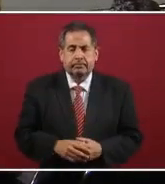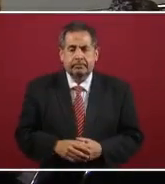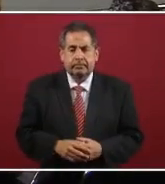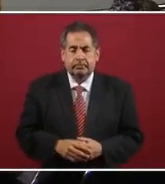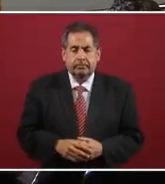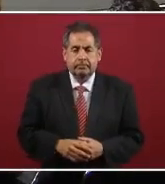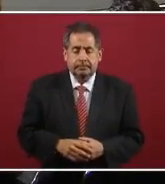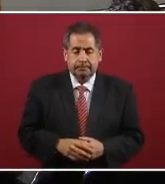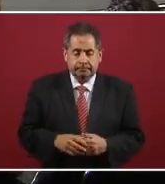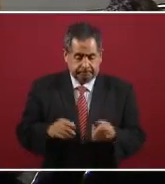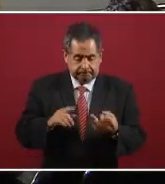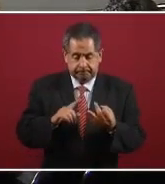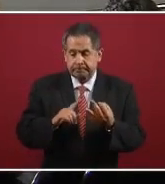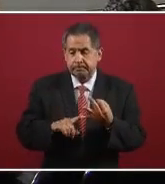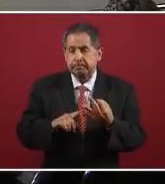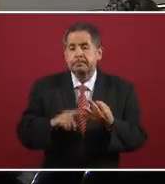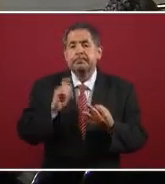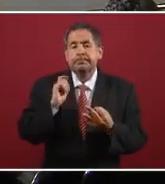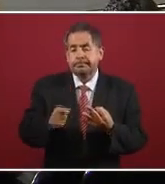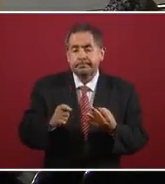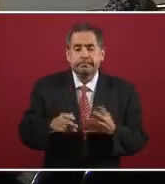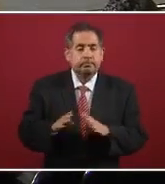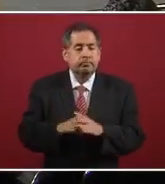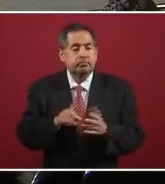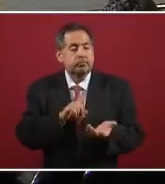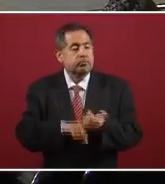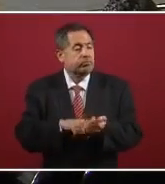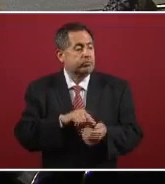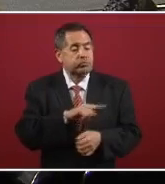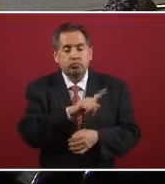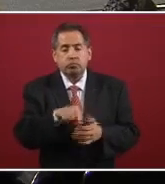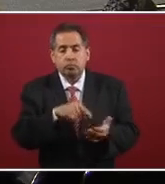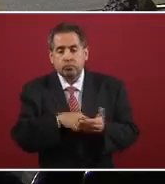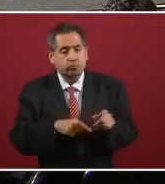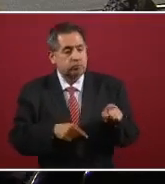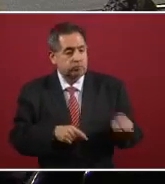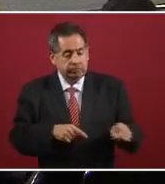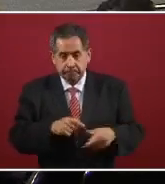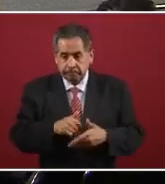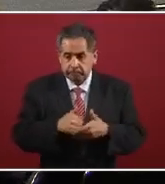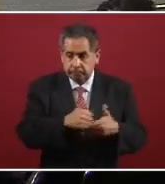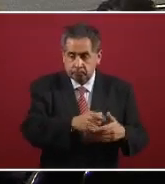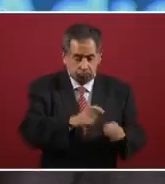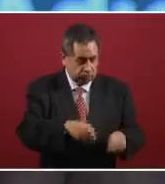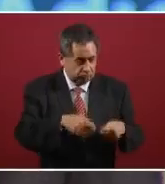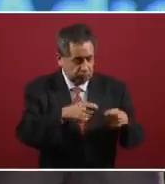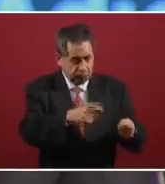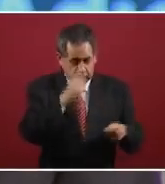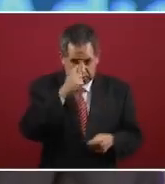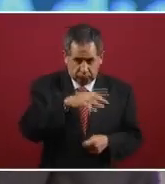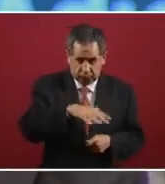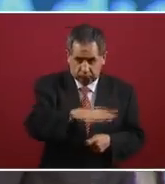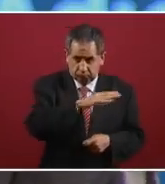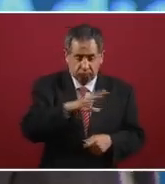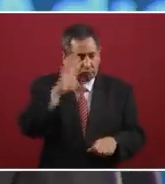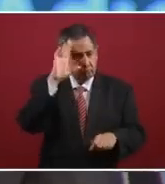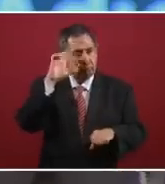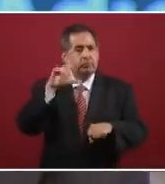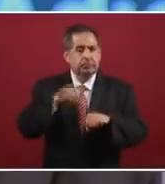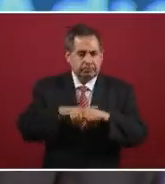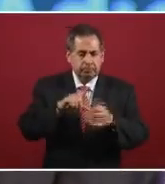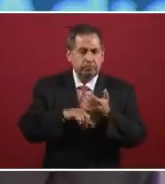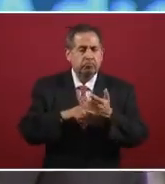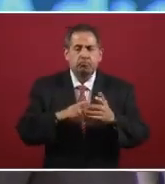La territorialización implica rescatar el espacio público en favor de la salud, de la cultura,